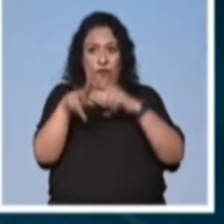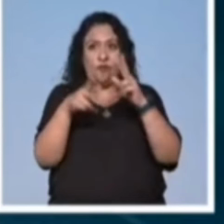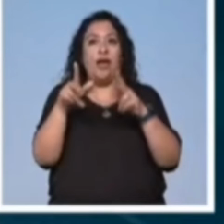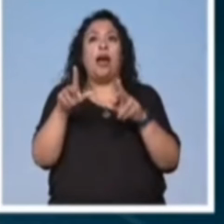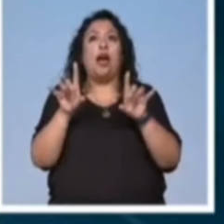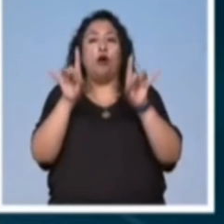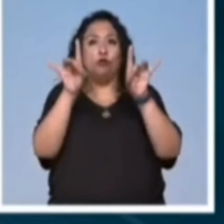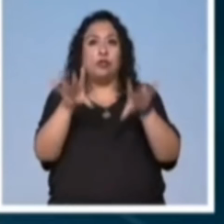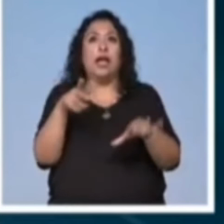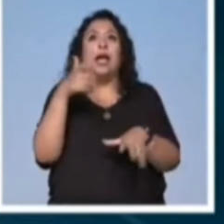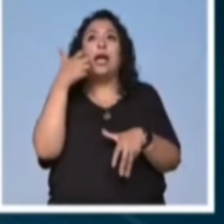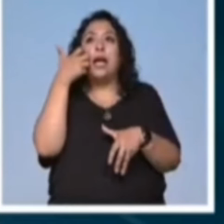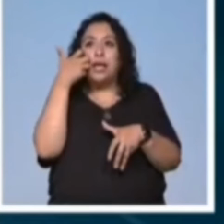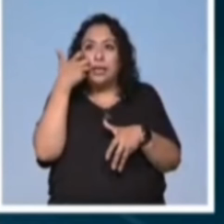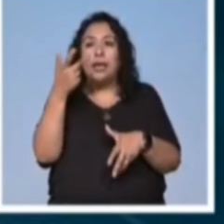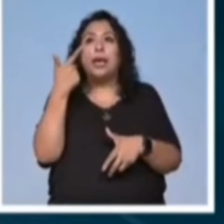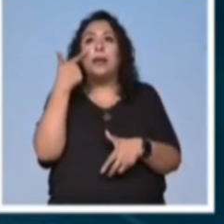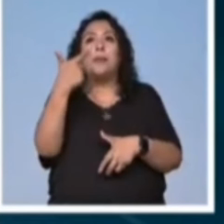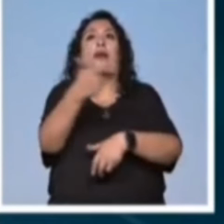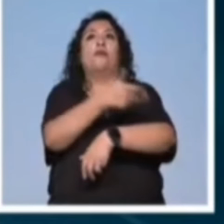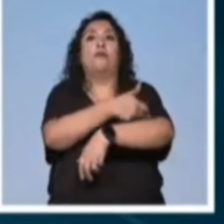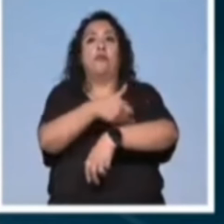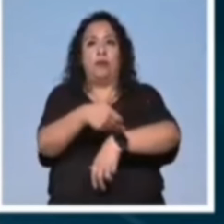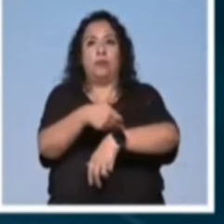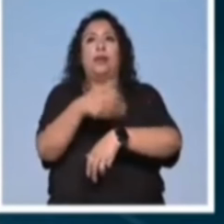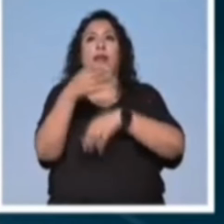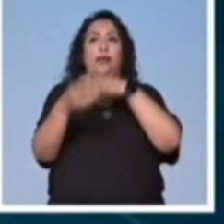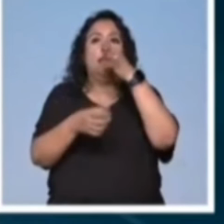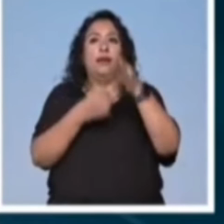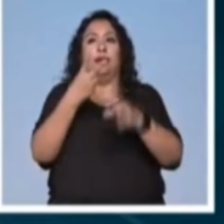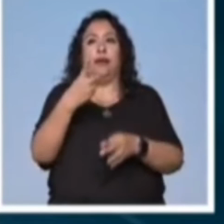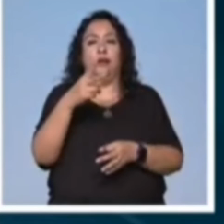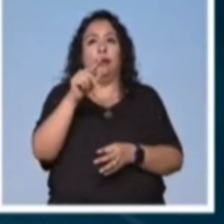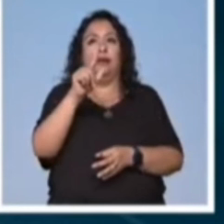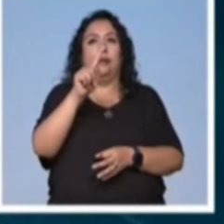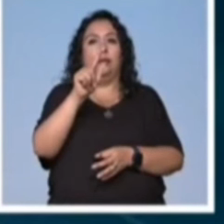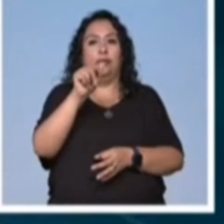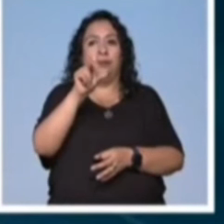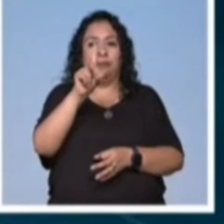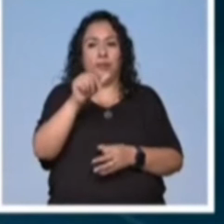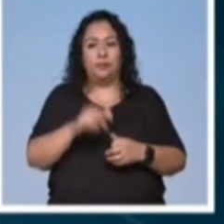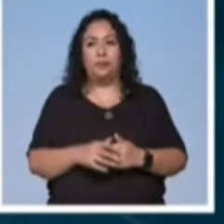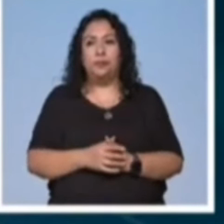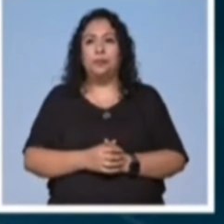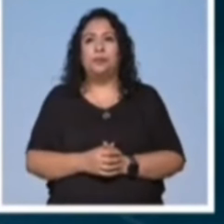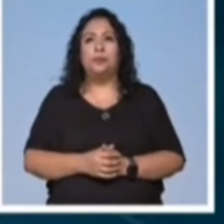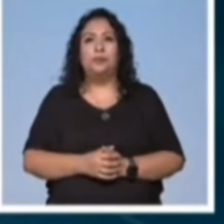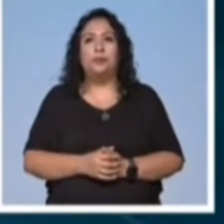Australia y que está ansioso por ver a su familia. Noticias 22, Alberto Aranda.